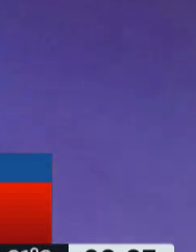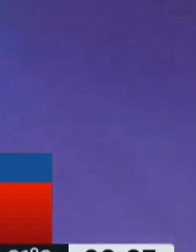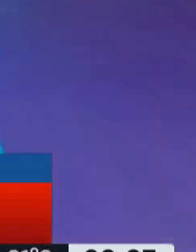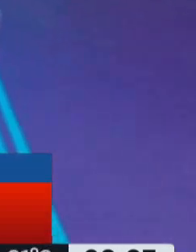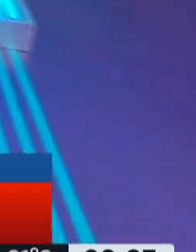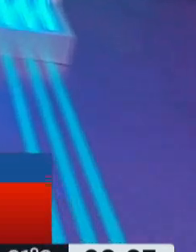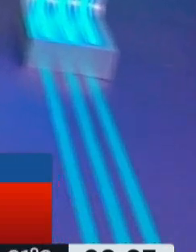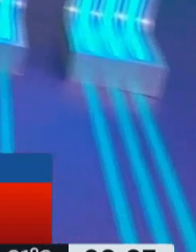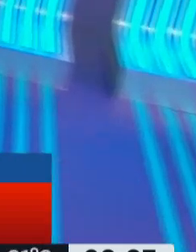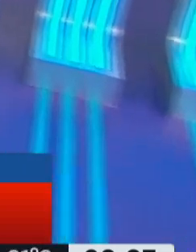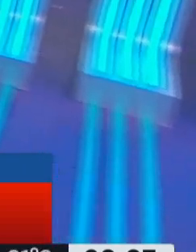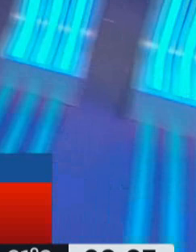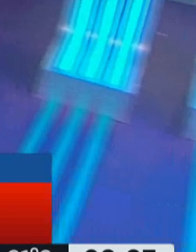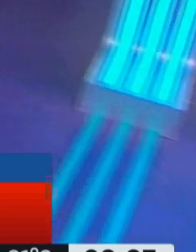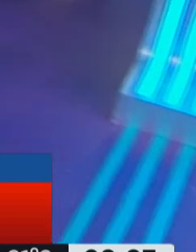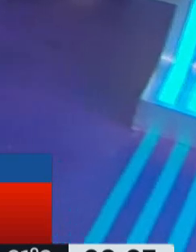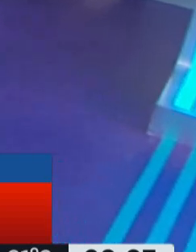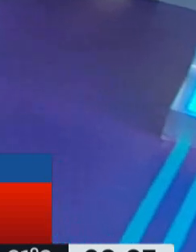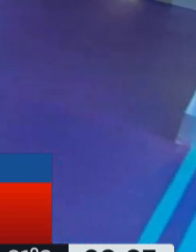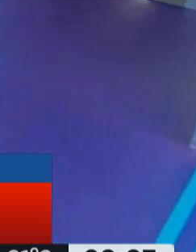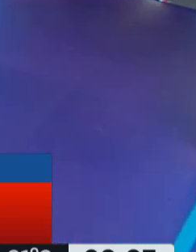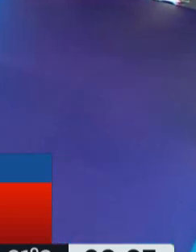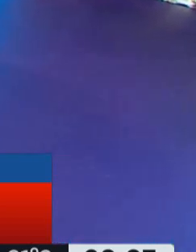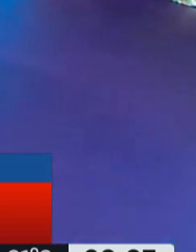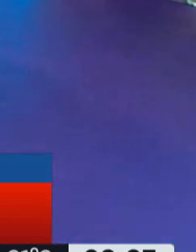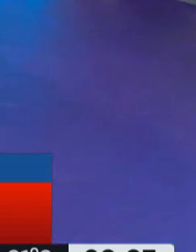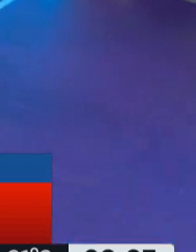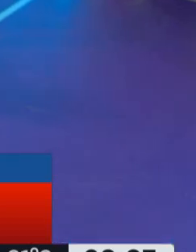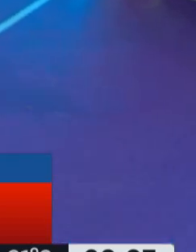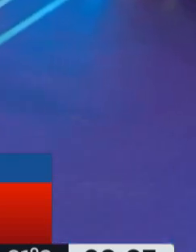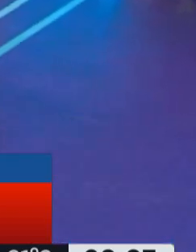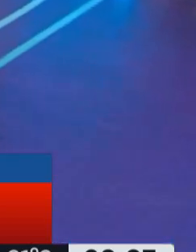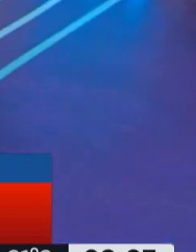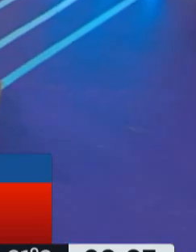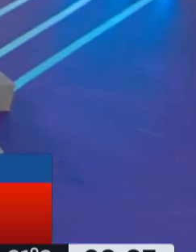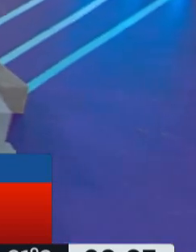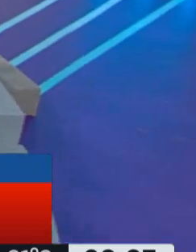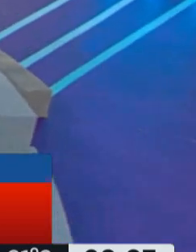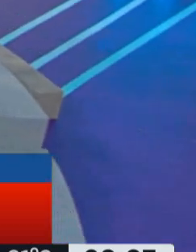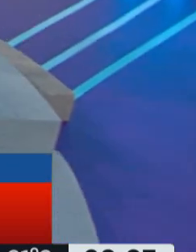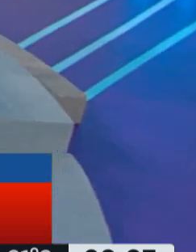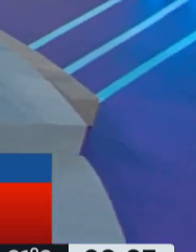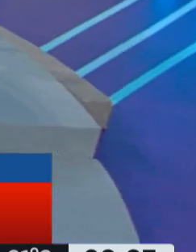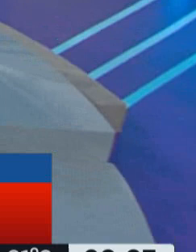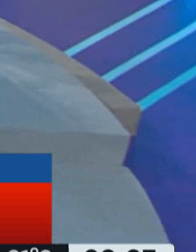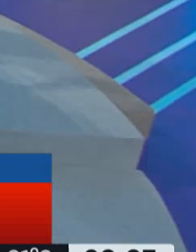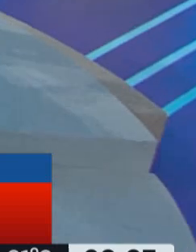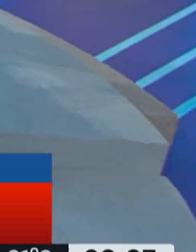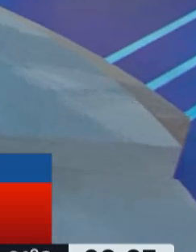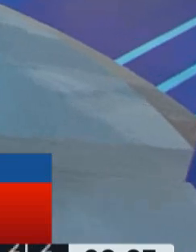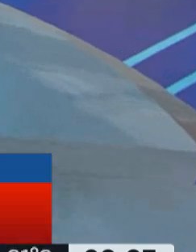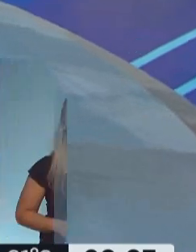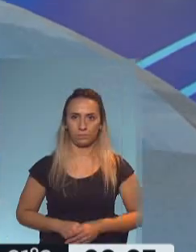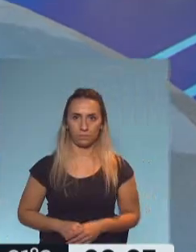lugares. Ya hay una sensación y ahora la vamos a compartir en la mesa junto a Nicolás Fiorentino. Buenas noches, Nico, ¿cómo estás? ¿Cómo están? Esto podría haber sucedido hace